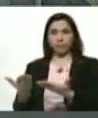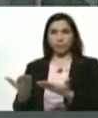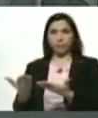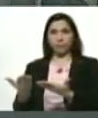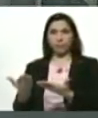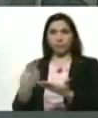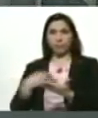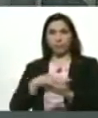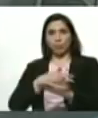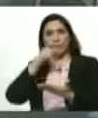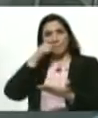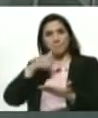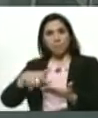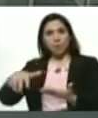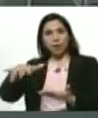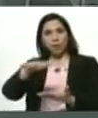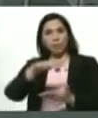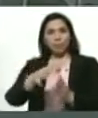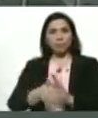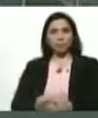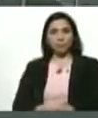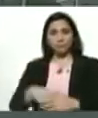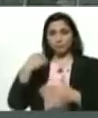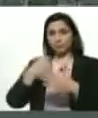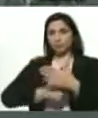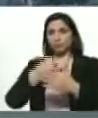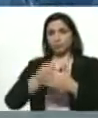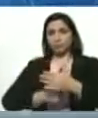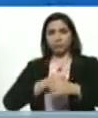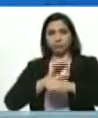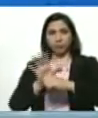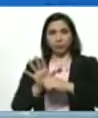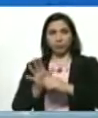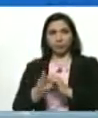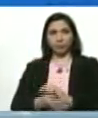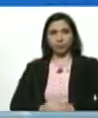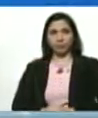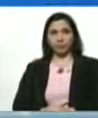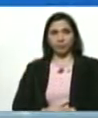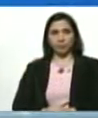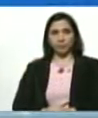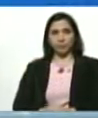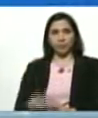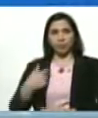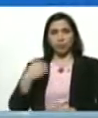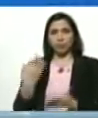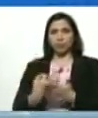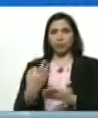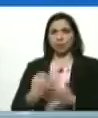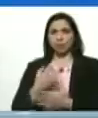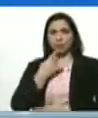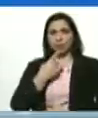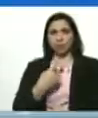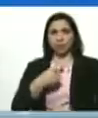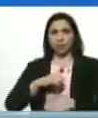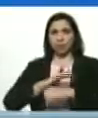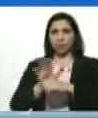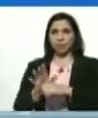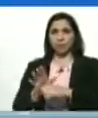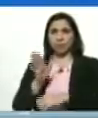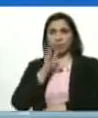a nuestro pueblo en esta batalla del coronavirus yo siempre lo digo coronavirus no es mamá del